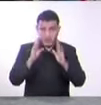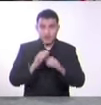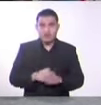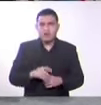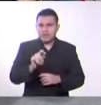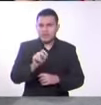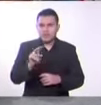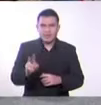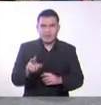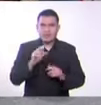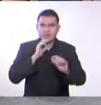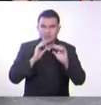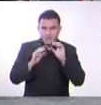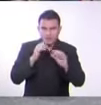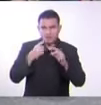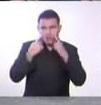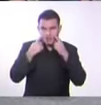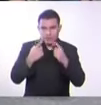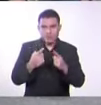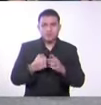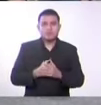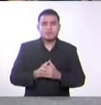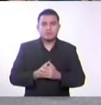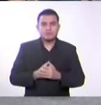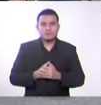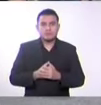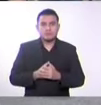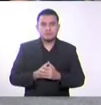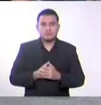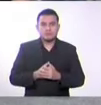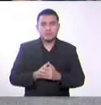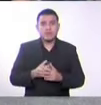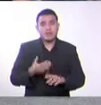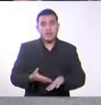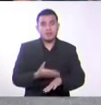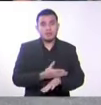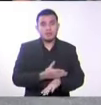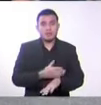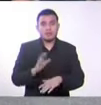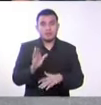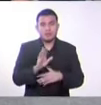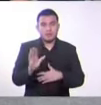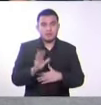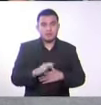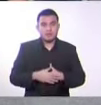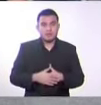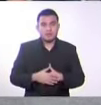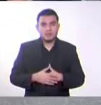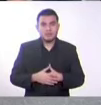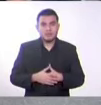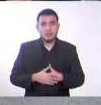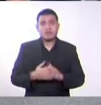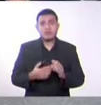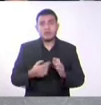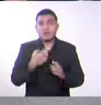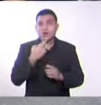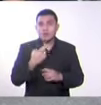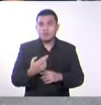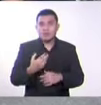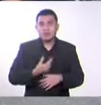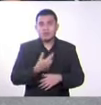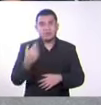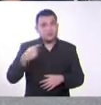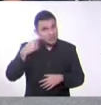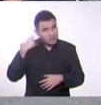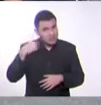televisión, en lo que vemos. Bueno, esa es la recomendación. Entonces, sin embargo, antes de irnos, les vamos a dejar con algunas respuestas de nuestros amiguitos